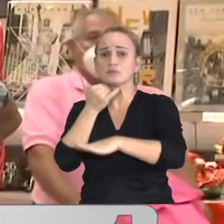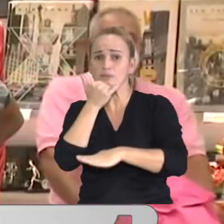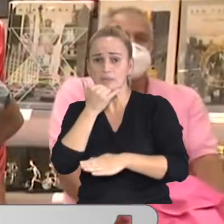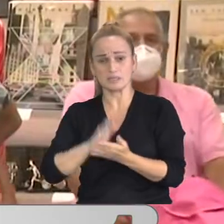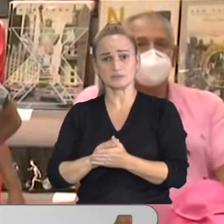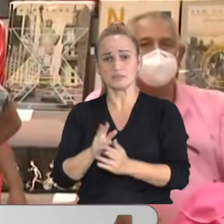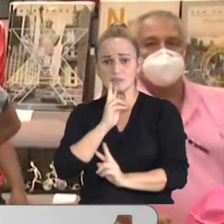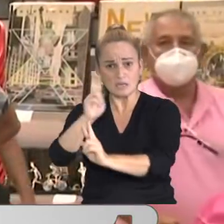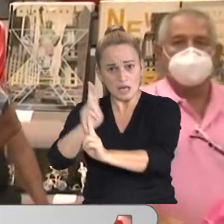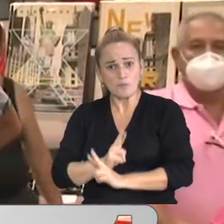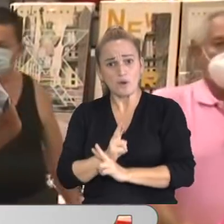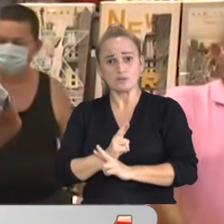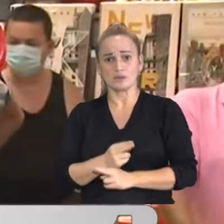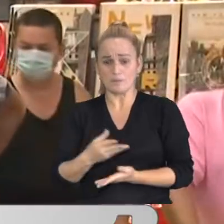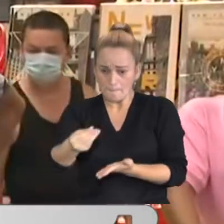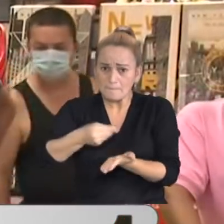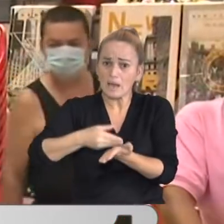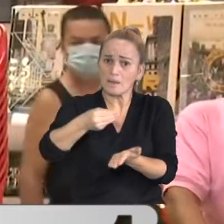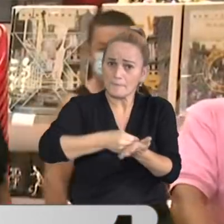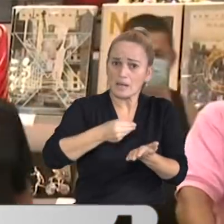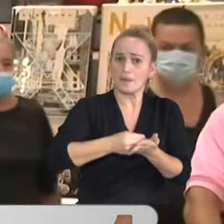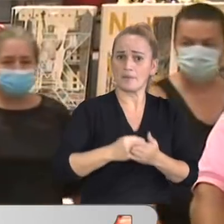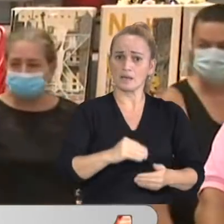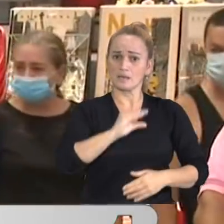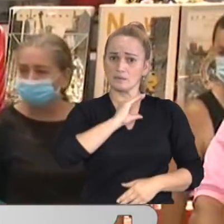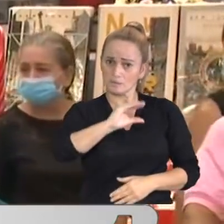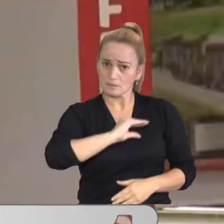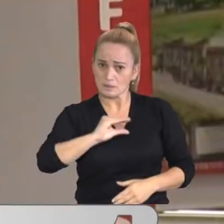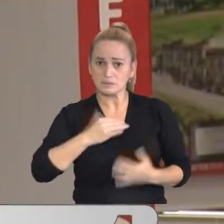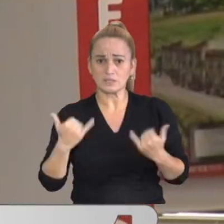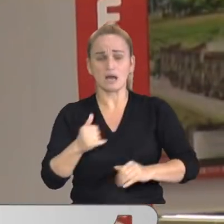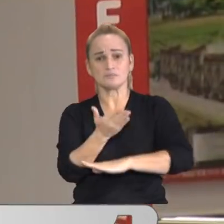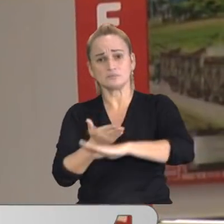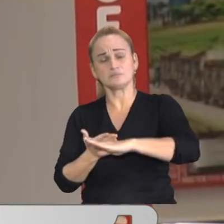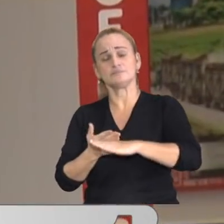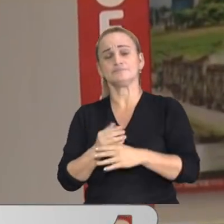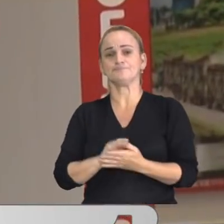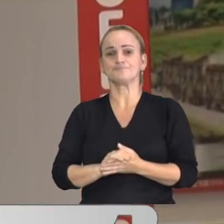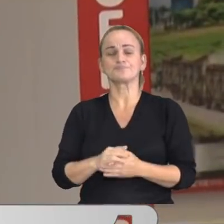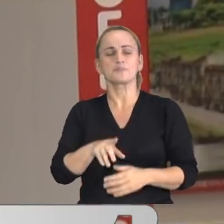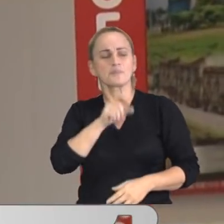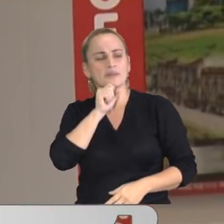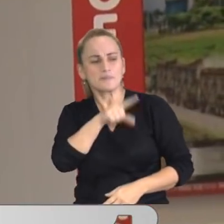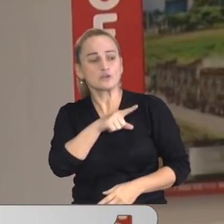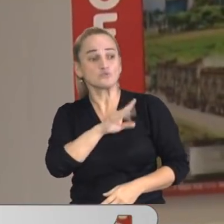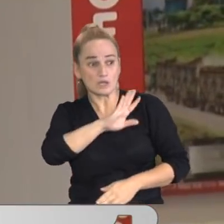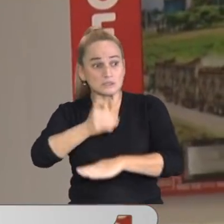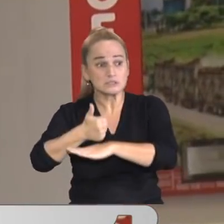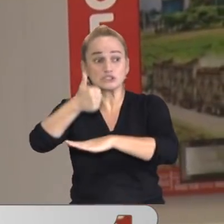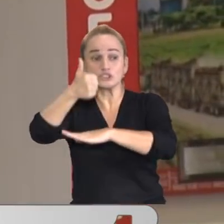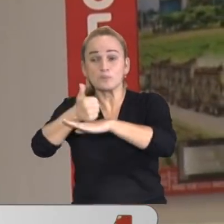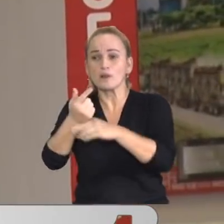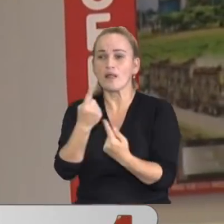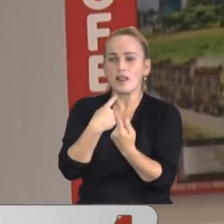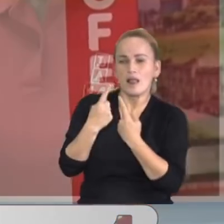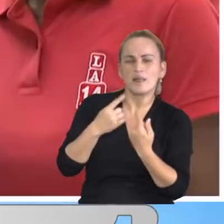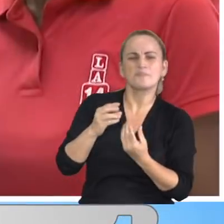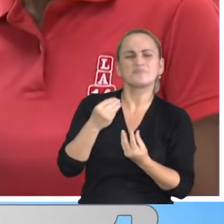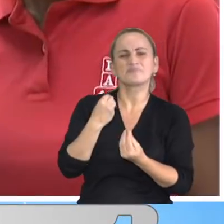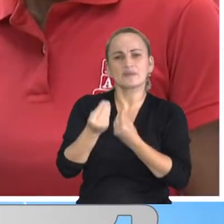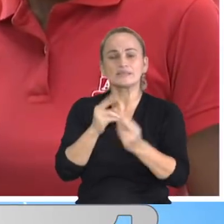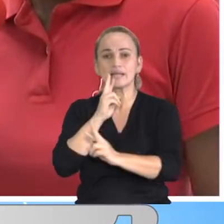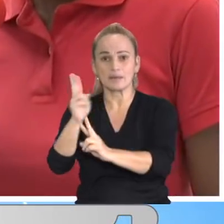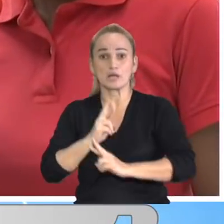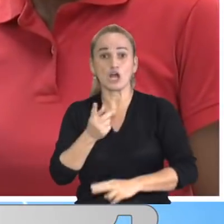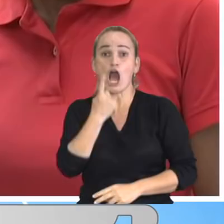se pronuncie que nos paguen nuestro salario. Eso es lo que estamos exigiendo. Merly, cuando ustedes se le acercan a sus superiores, ¿qué les dicen a ustedes? Hasta